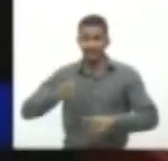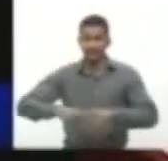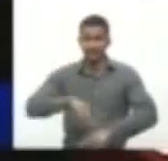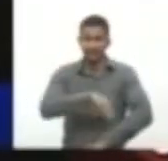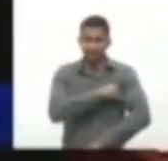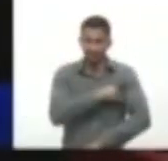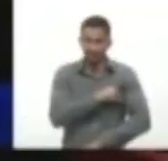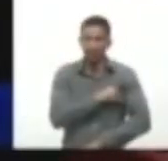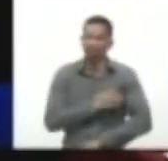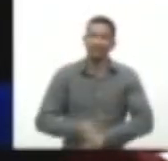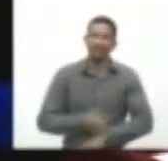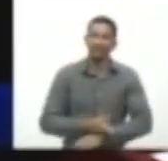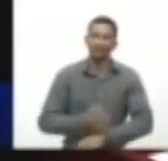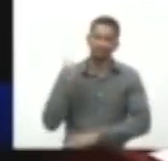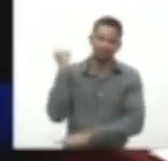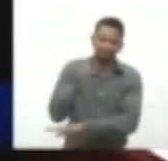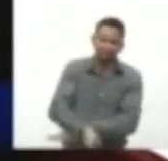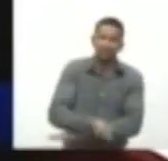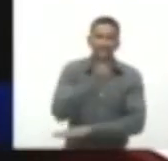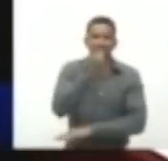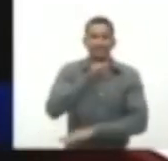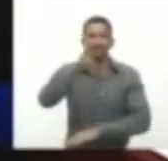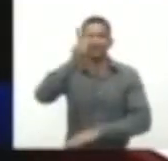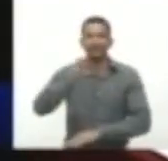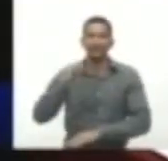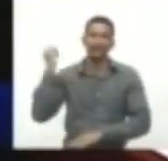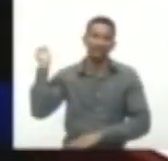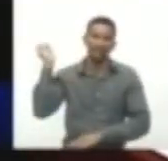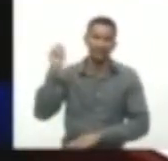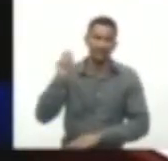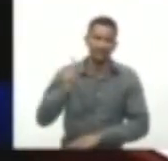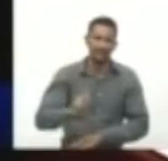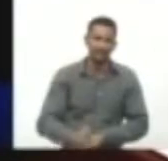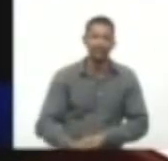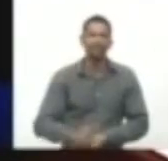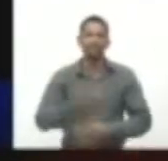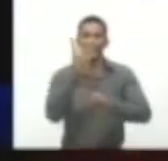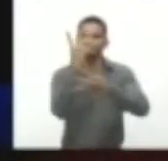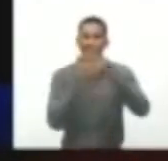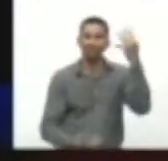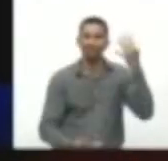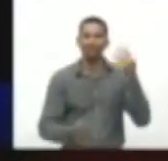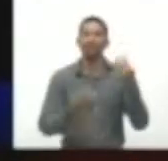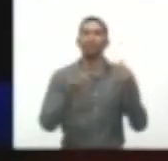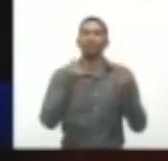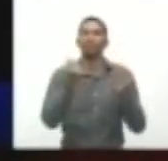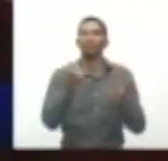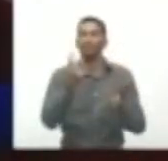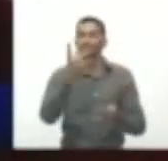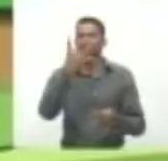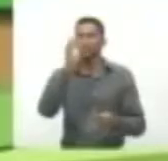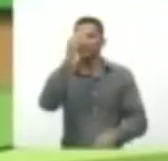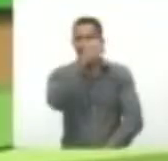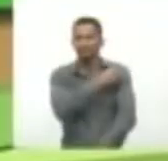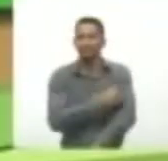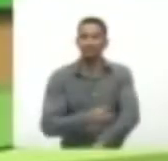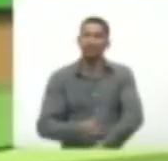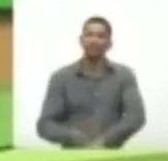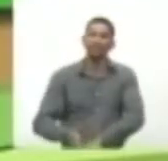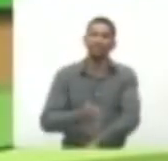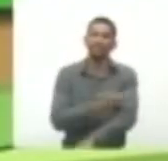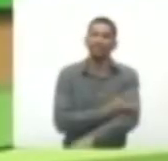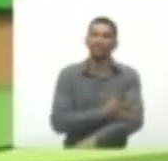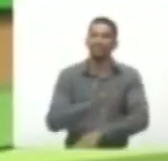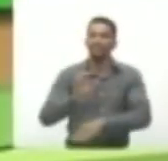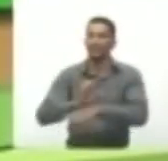de cárcel y a una multa de 30 mil millones por cuenta del escándalo de Agroingreso Seguro. Y 4 personas